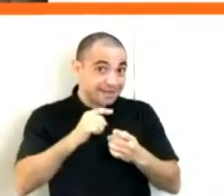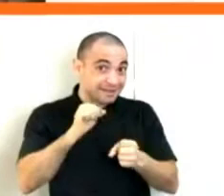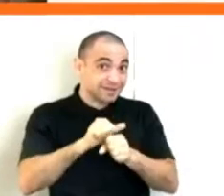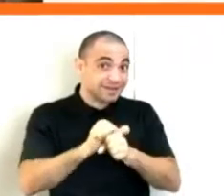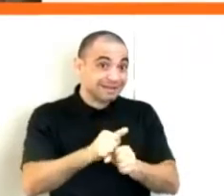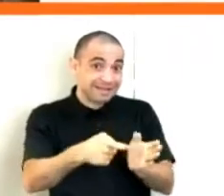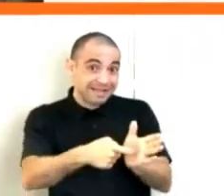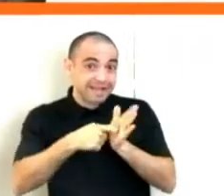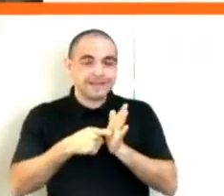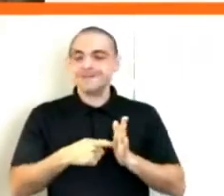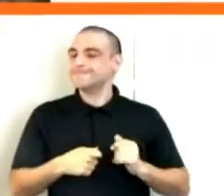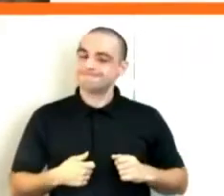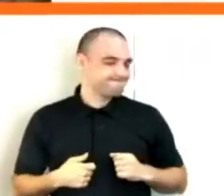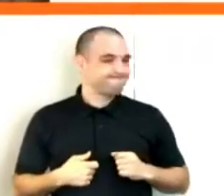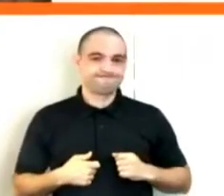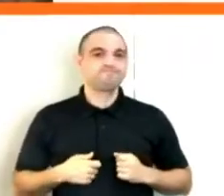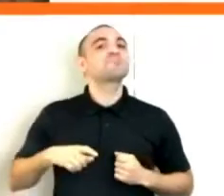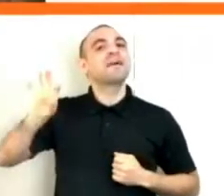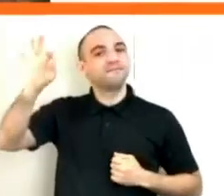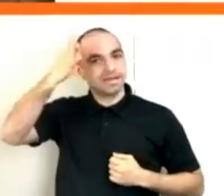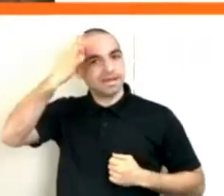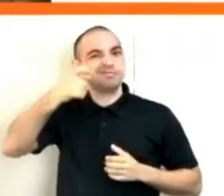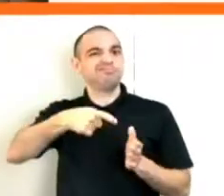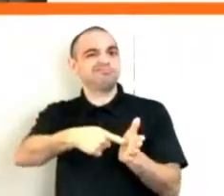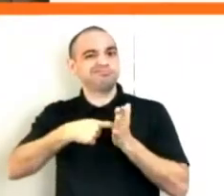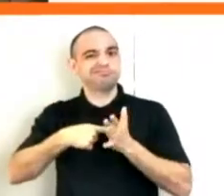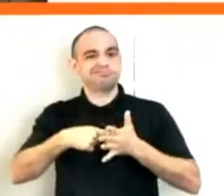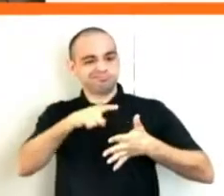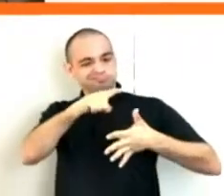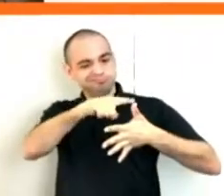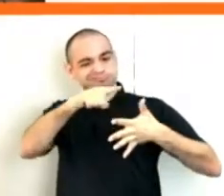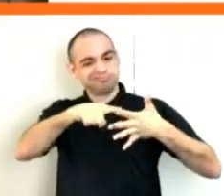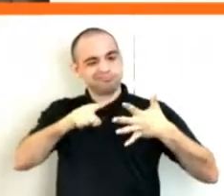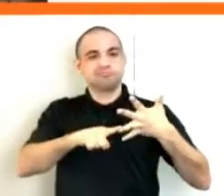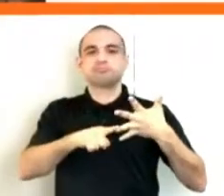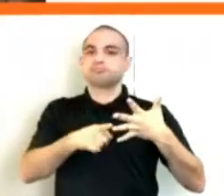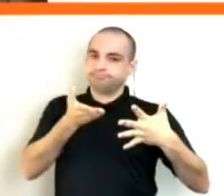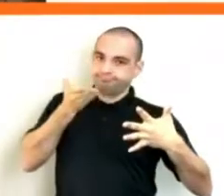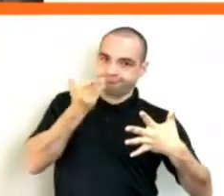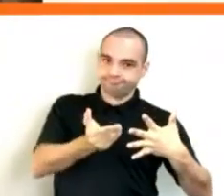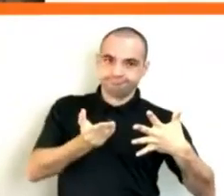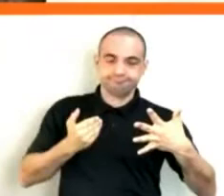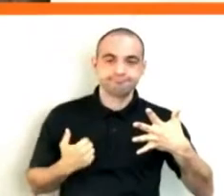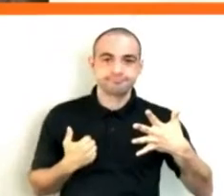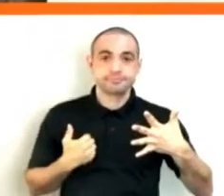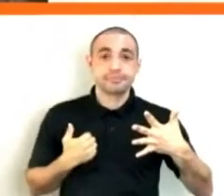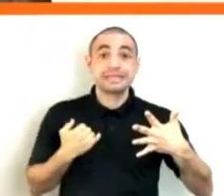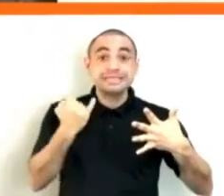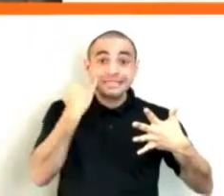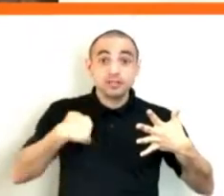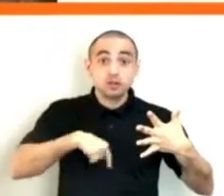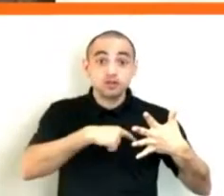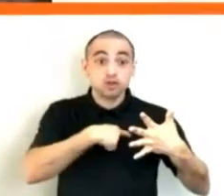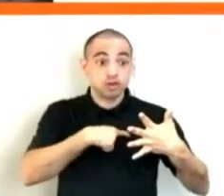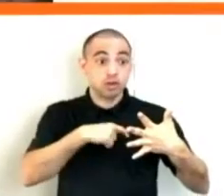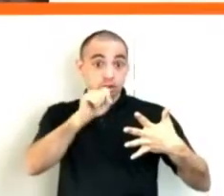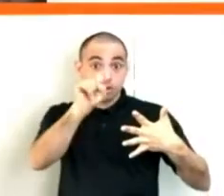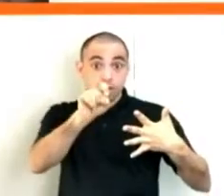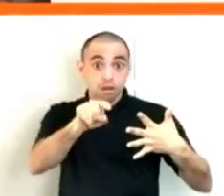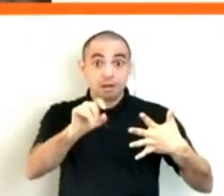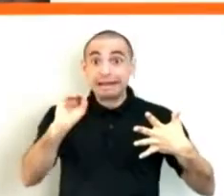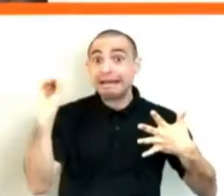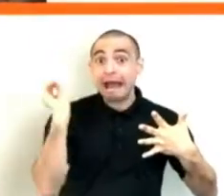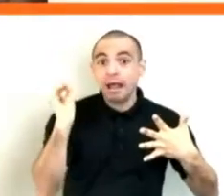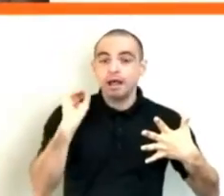que esas preguntas estén tal y como están establecidas en el sistema. Si no hacemos esas preguntas y usted no contesta